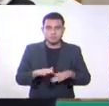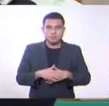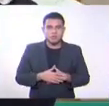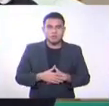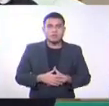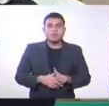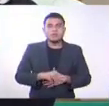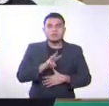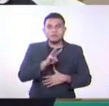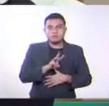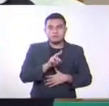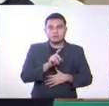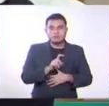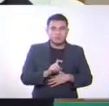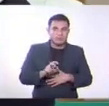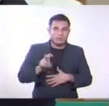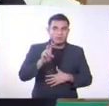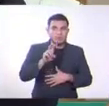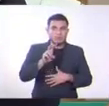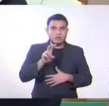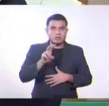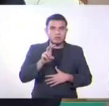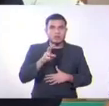3 al cuadrado? 9.